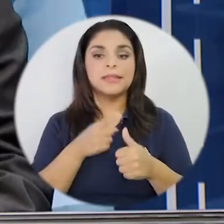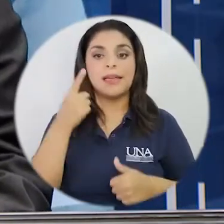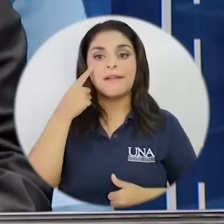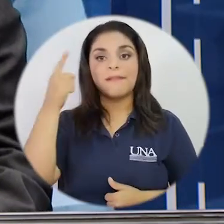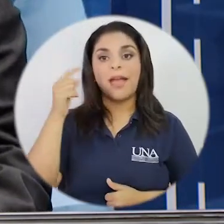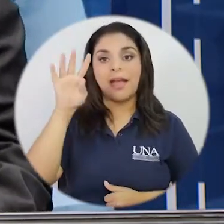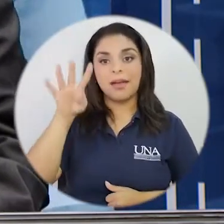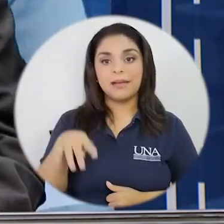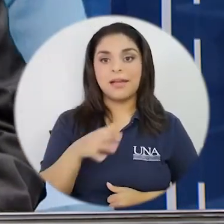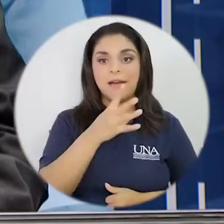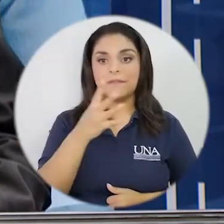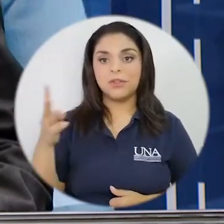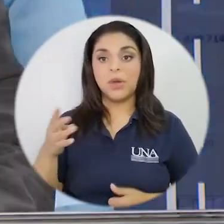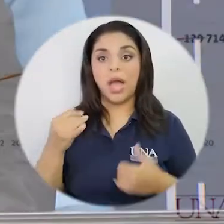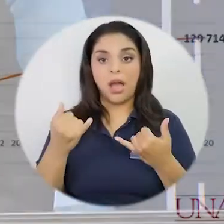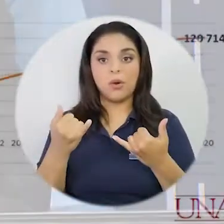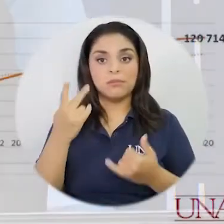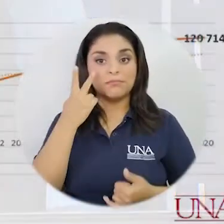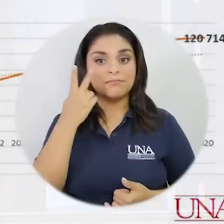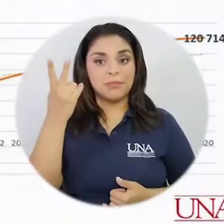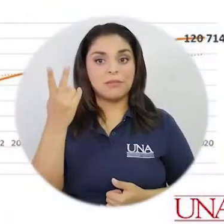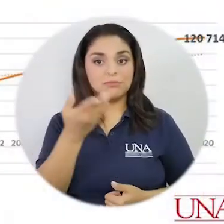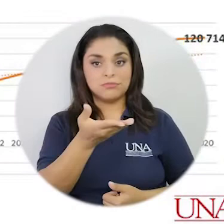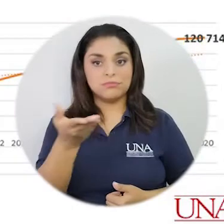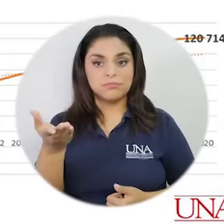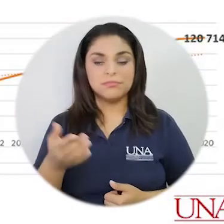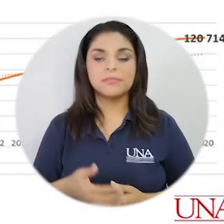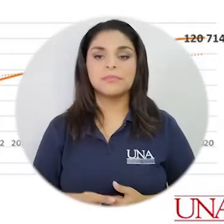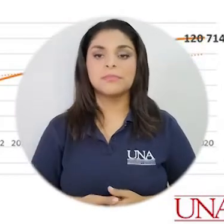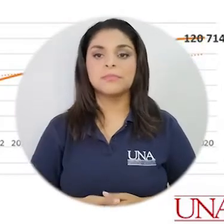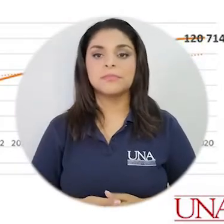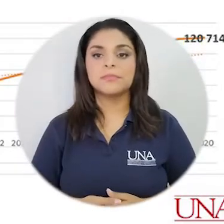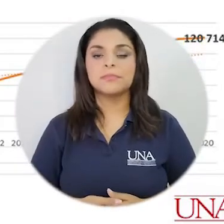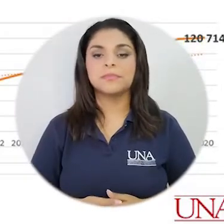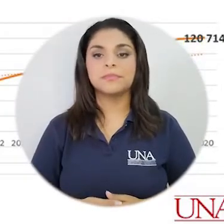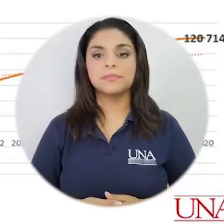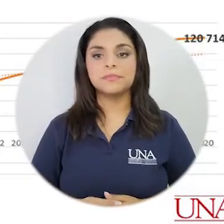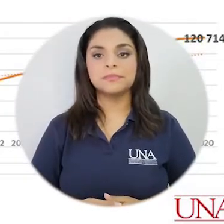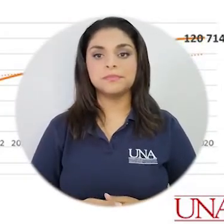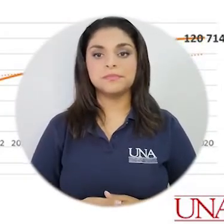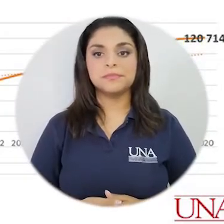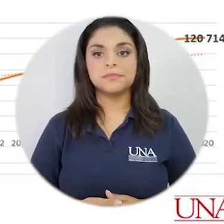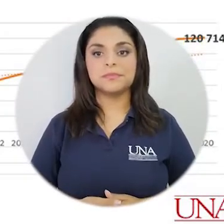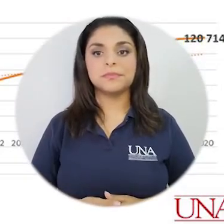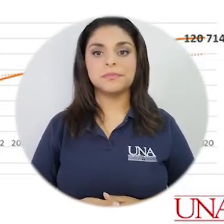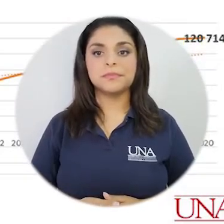si me permiten, el gráfico que estamos observando en este momento en pantalla,